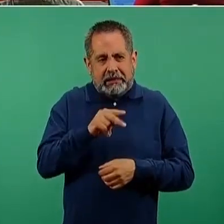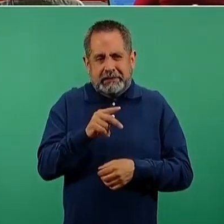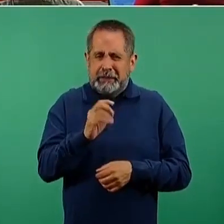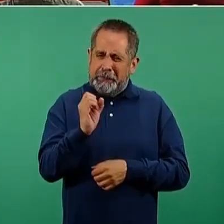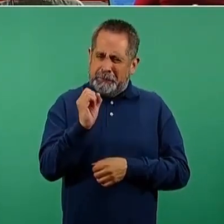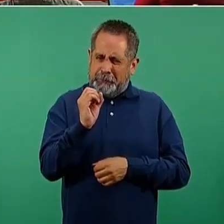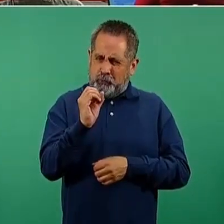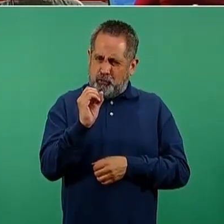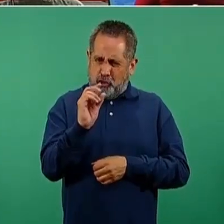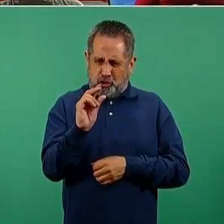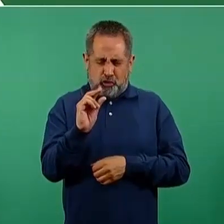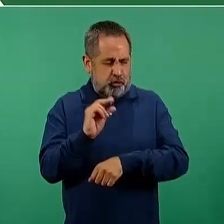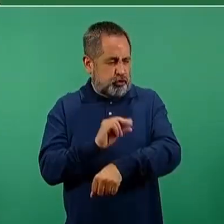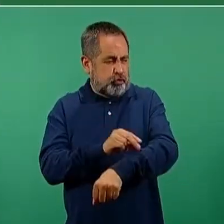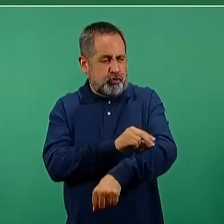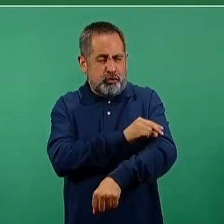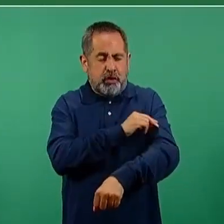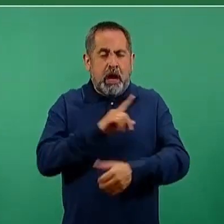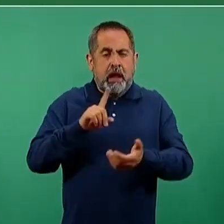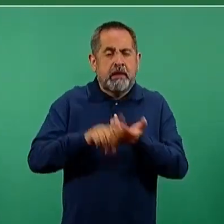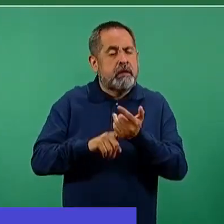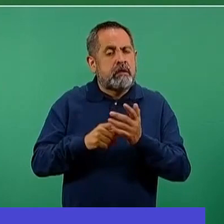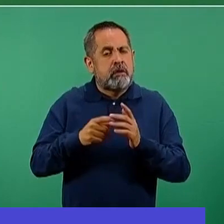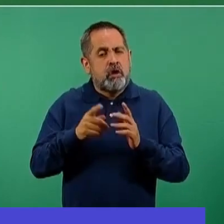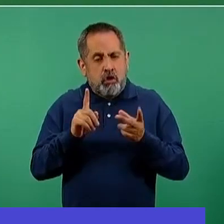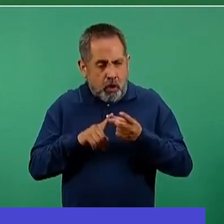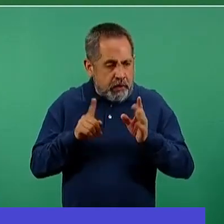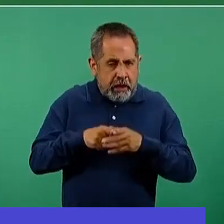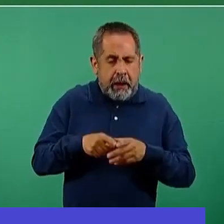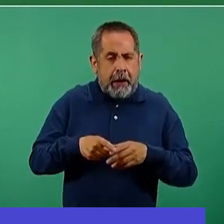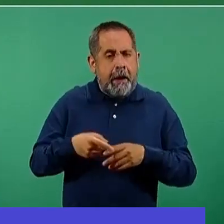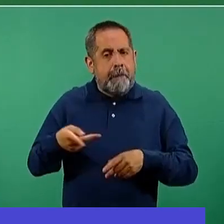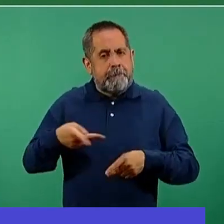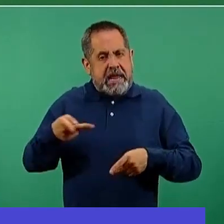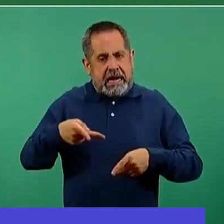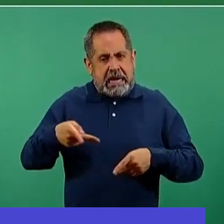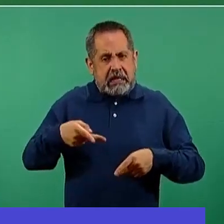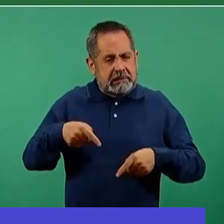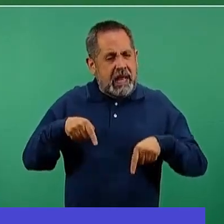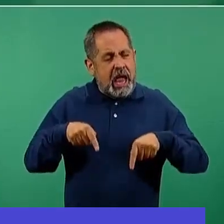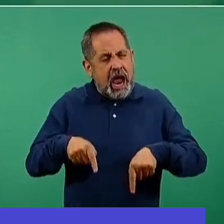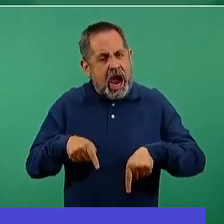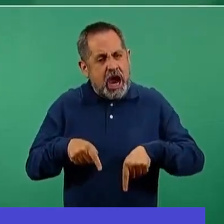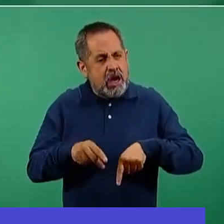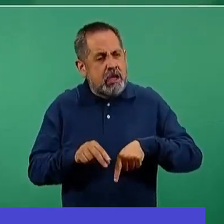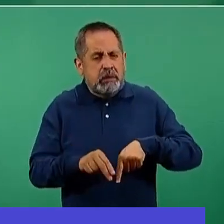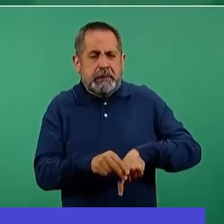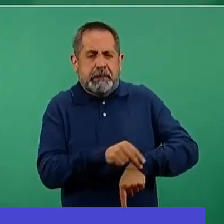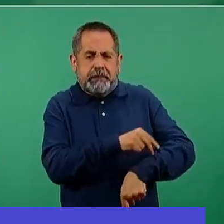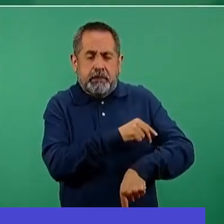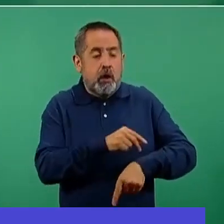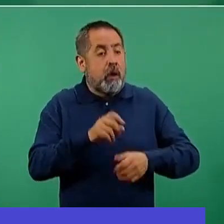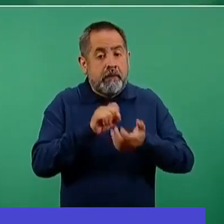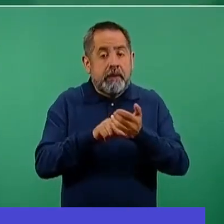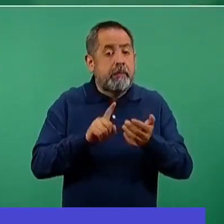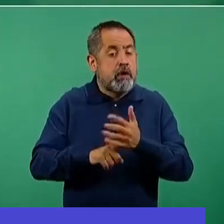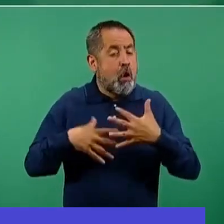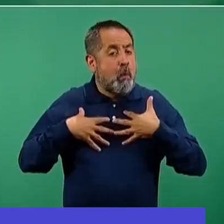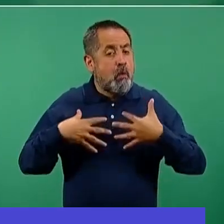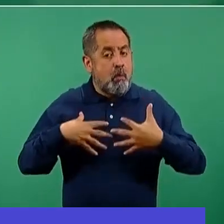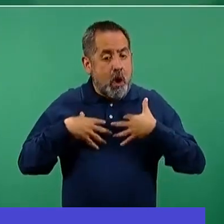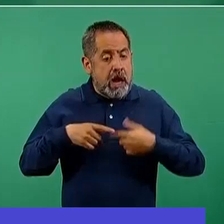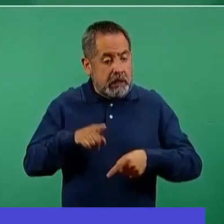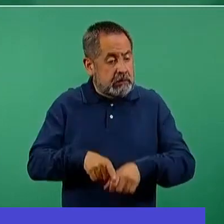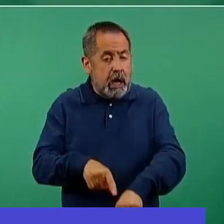a nivel de los miembros pélvicos, de las extremidades, las piernas, como de la circulación pulmonar. Y hay una